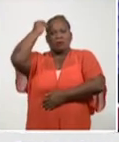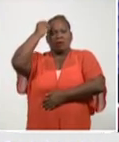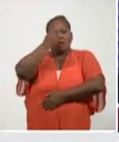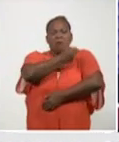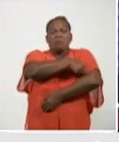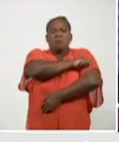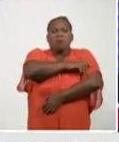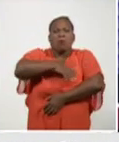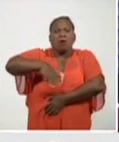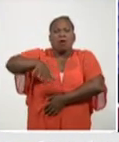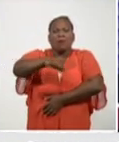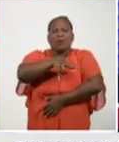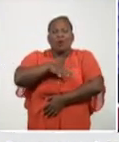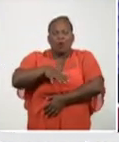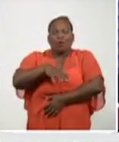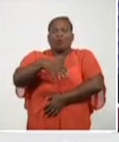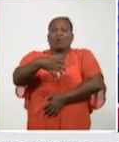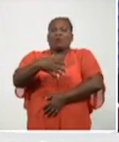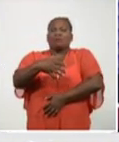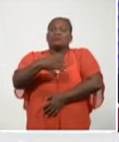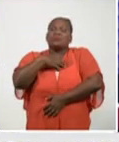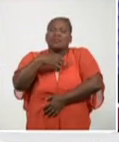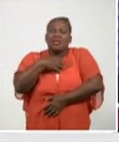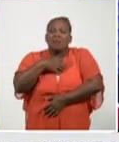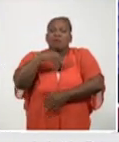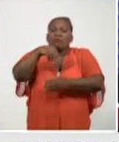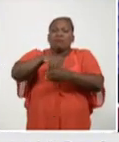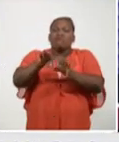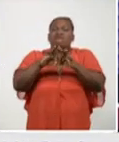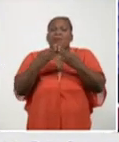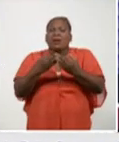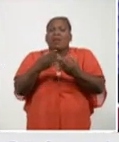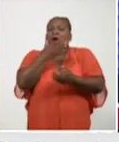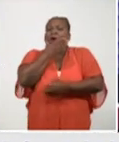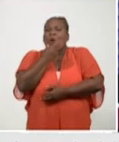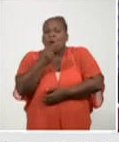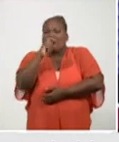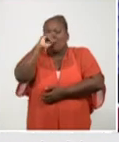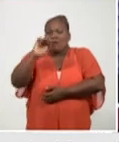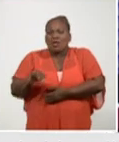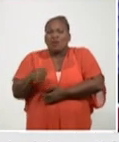tenemos jóvenes, niños y que debemos de proteger.